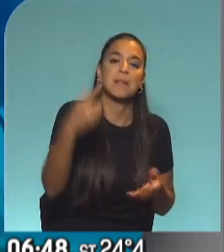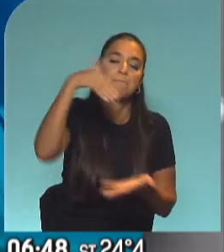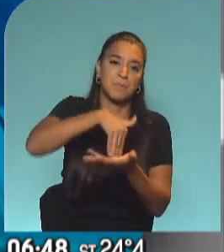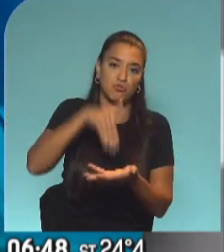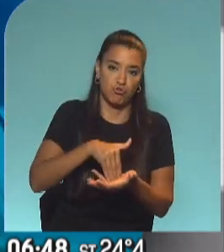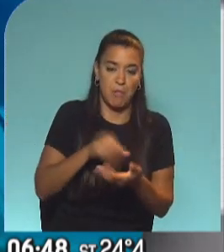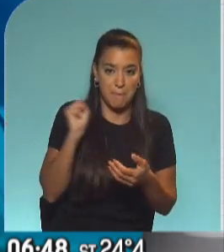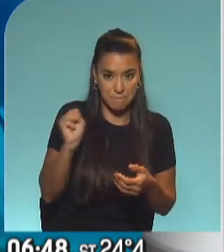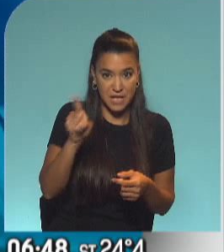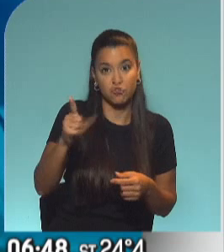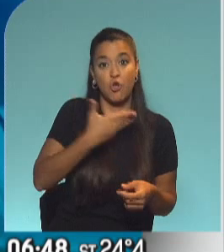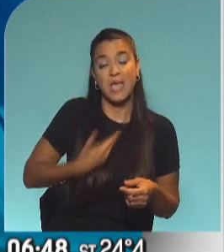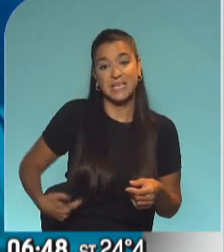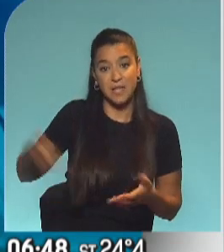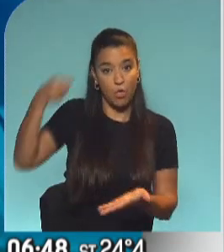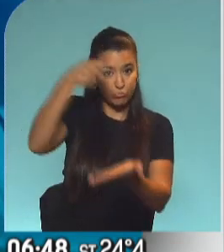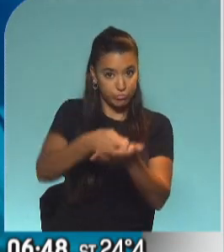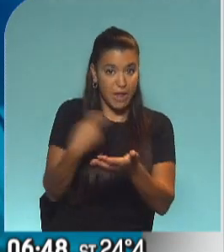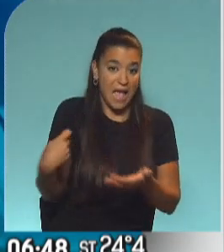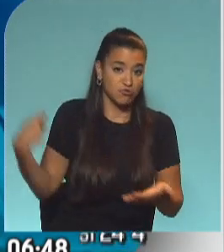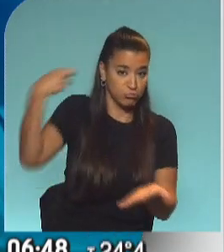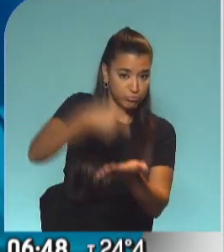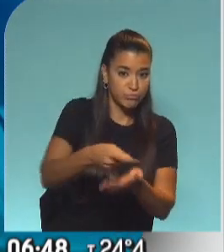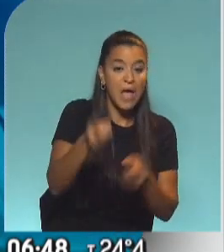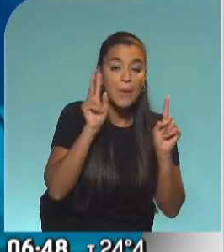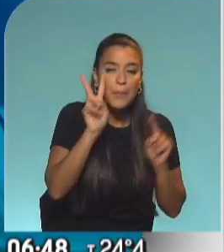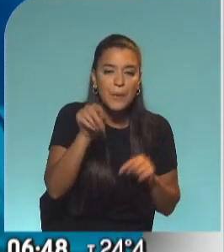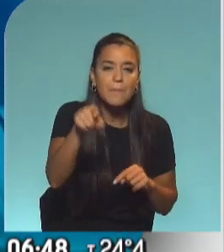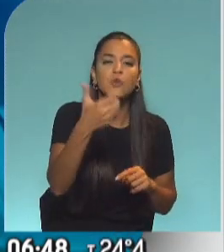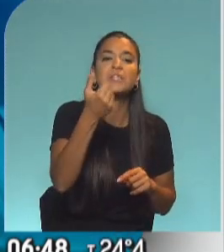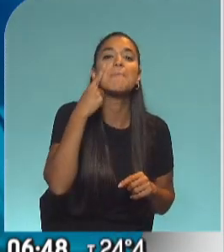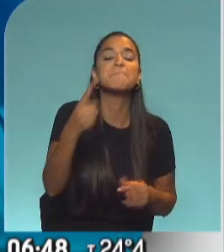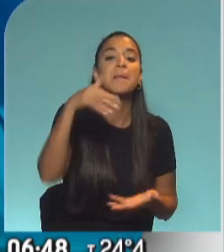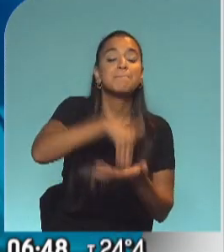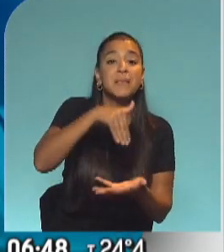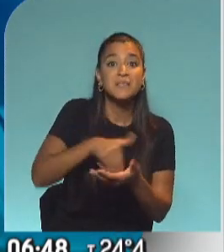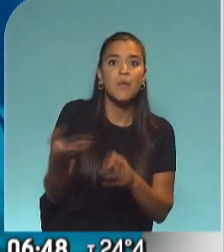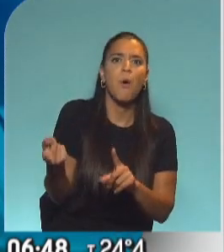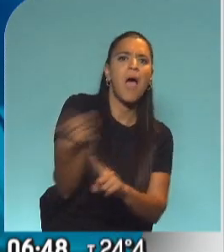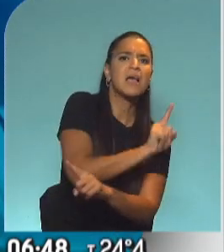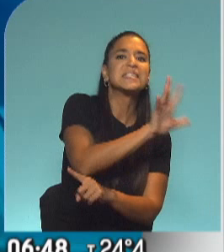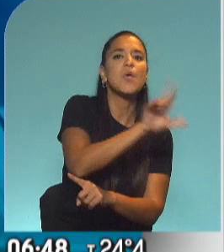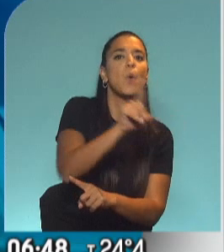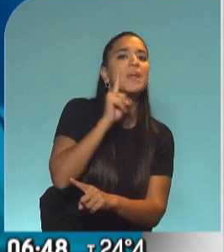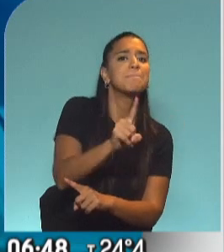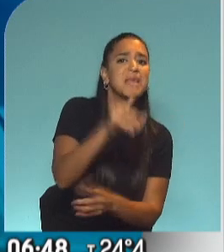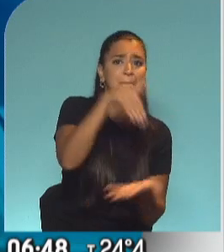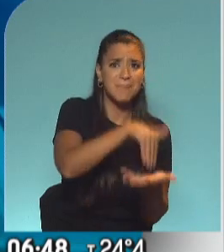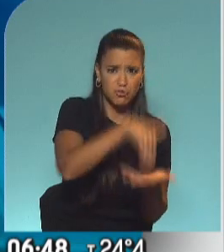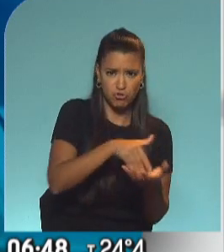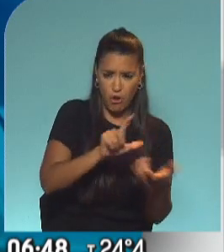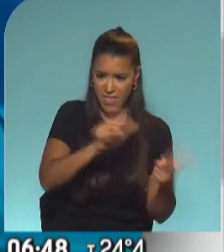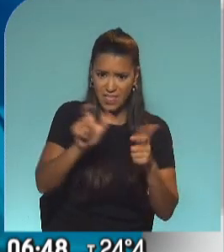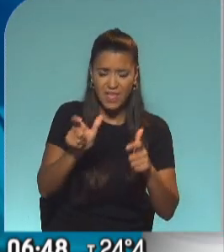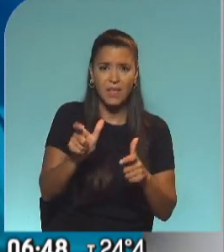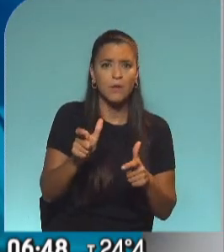de pesos para el Estado de costo fiscal. Claro. Y ahí vemos 6.000 millones contra los 51.000 millones,